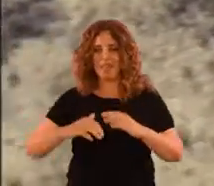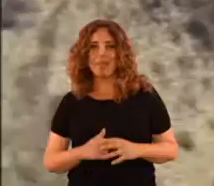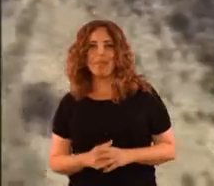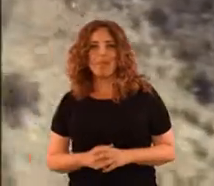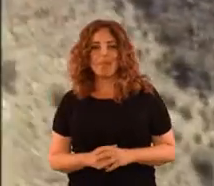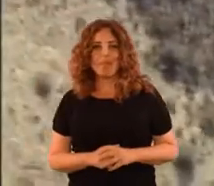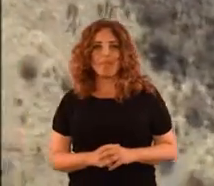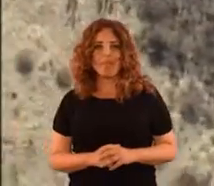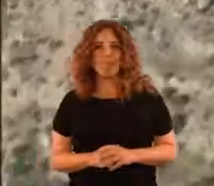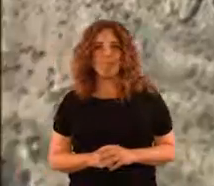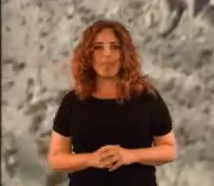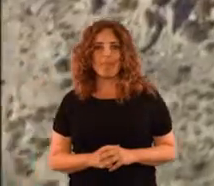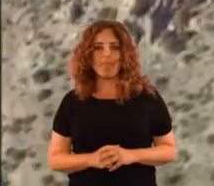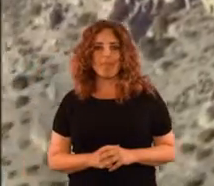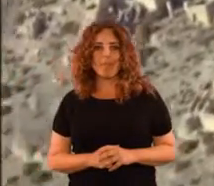del paraje.